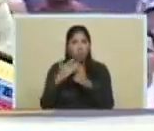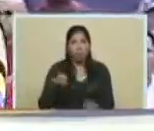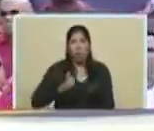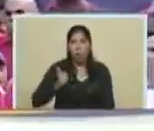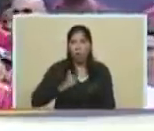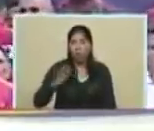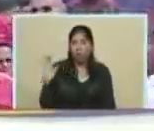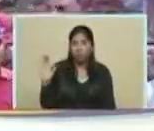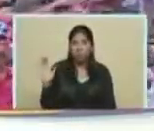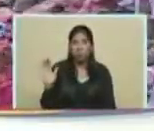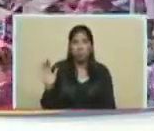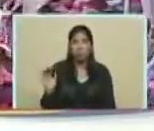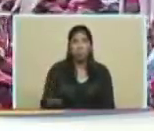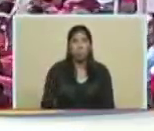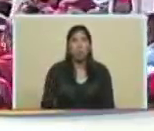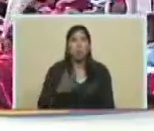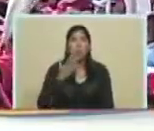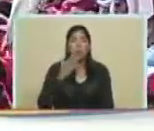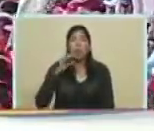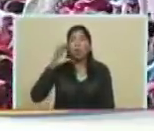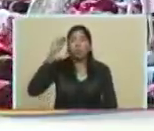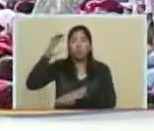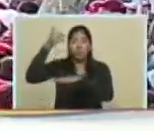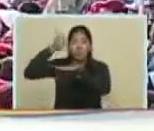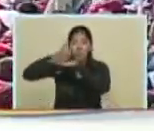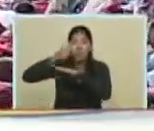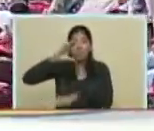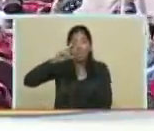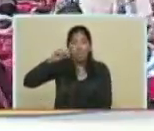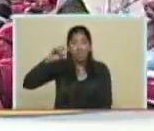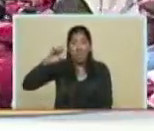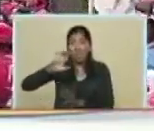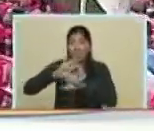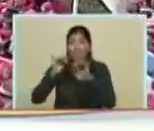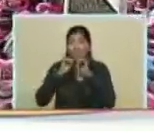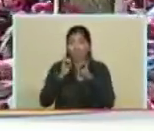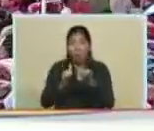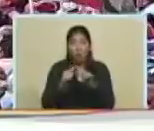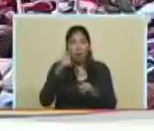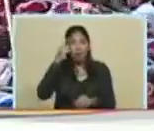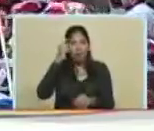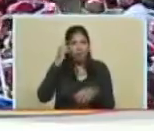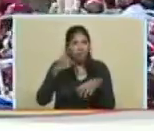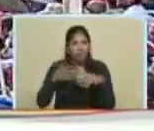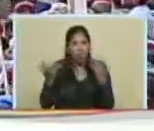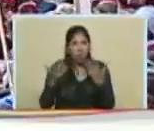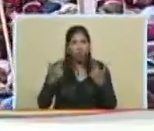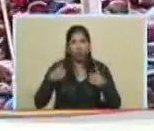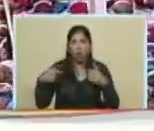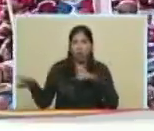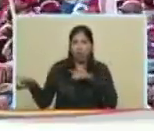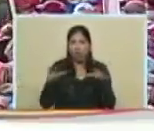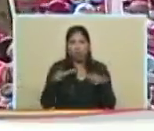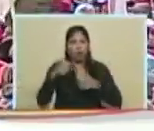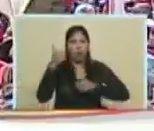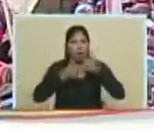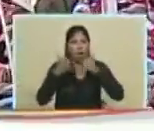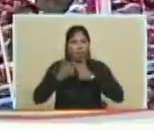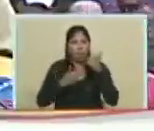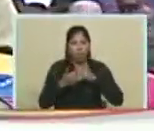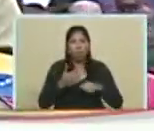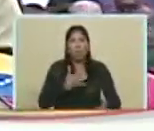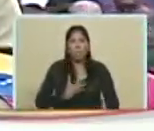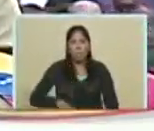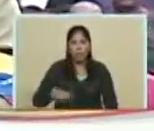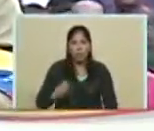Cuando el Consejo Nacional Electoral fije la fecha, yo ya estoy listo para ser el candidato